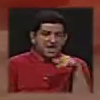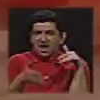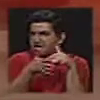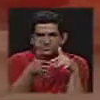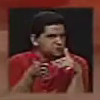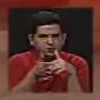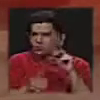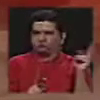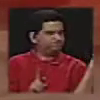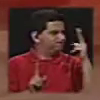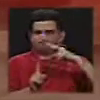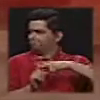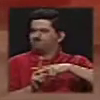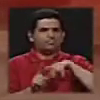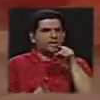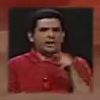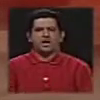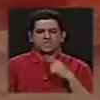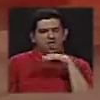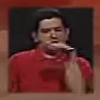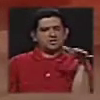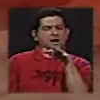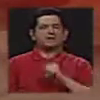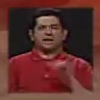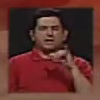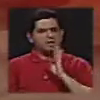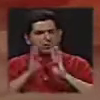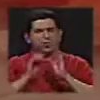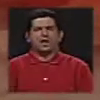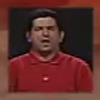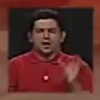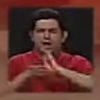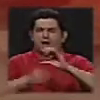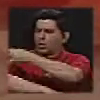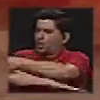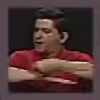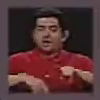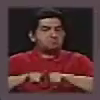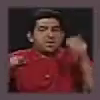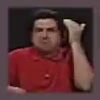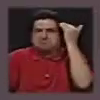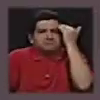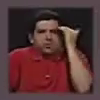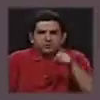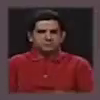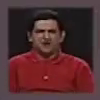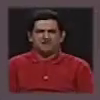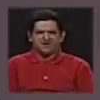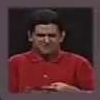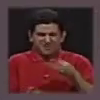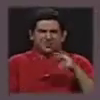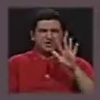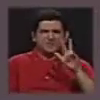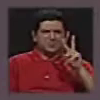no era aplicable a esta realidad. También conversamos con el Colegio de Ingenieros, que tampoco sabe cómo se llegó a la suma de